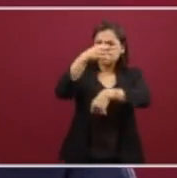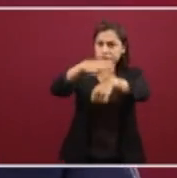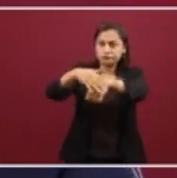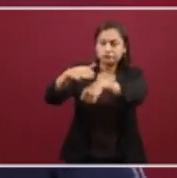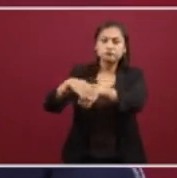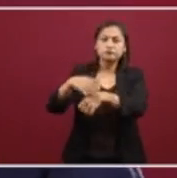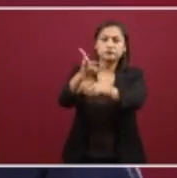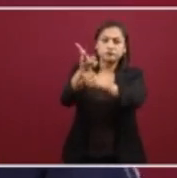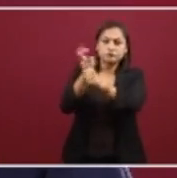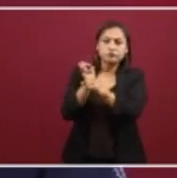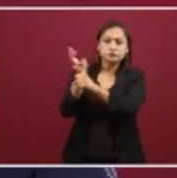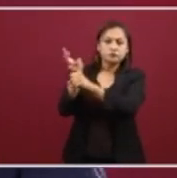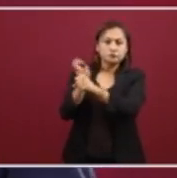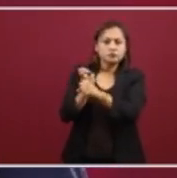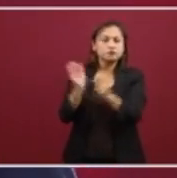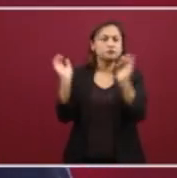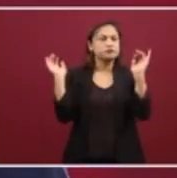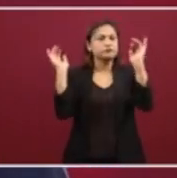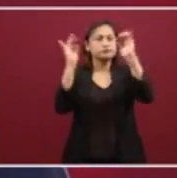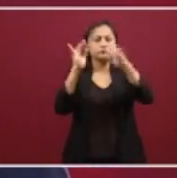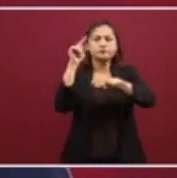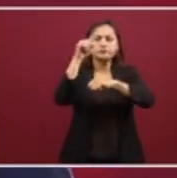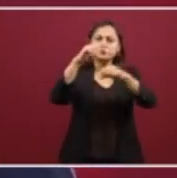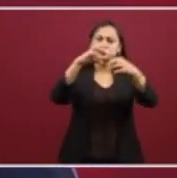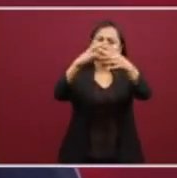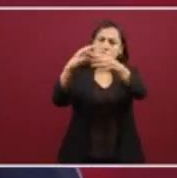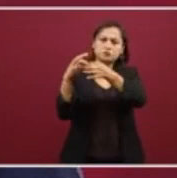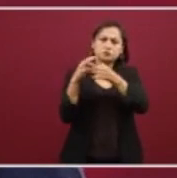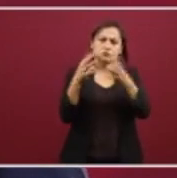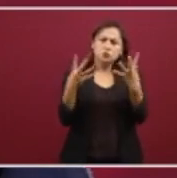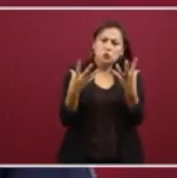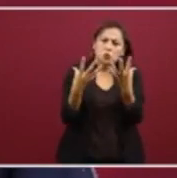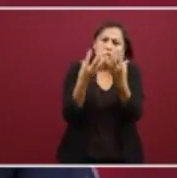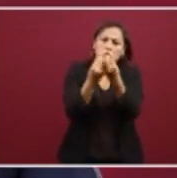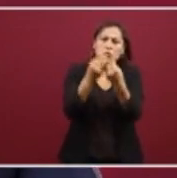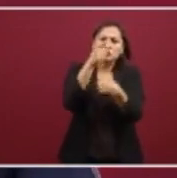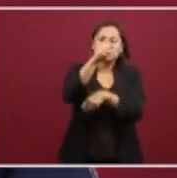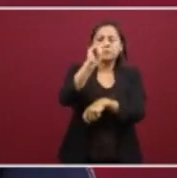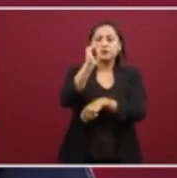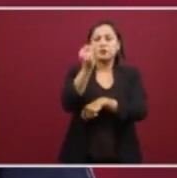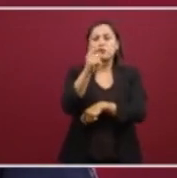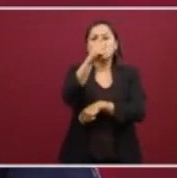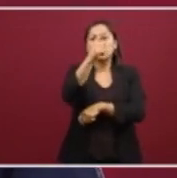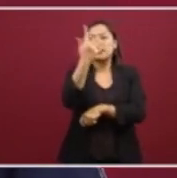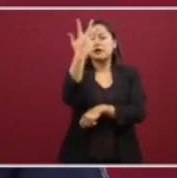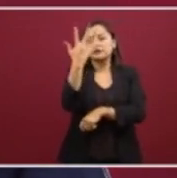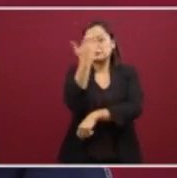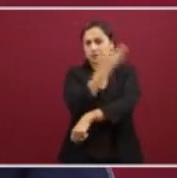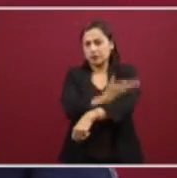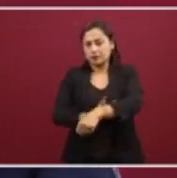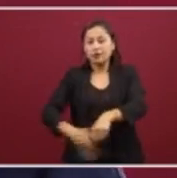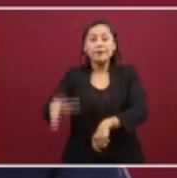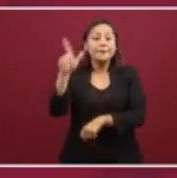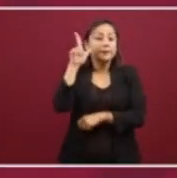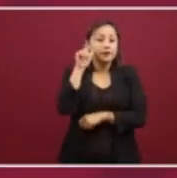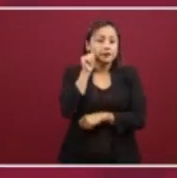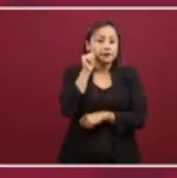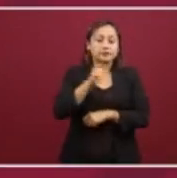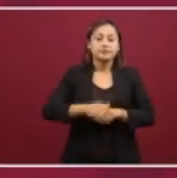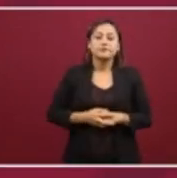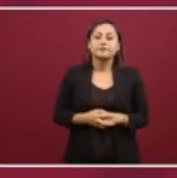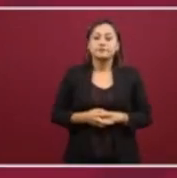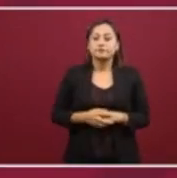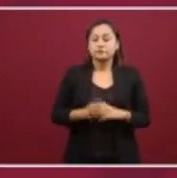para que estemos todos juntos mañana a las 5 de la tarde. Este es